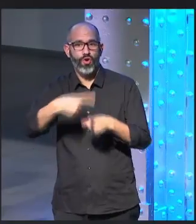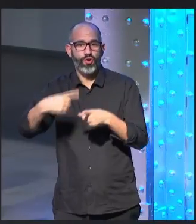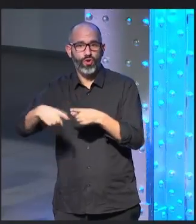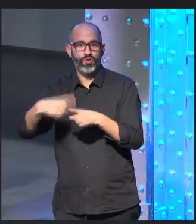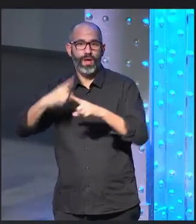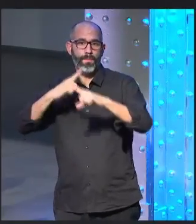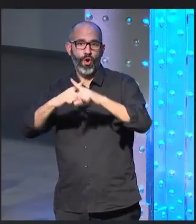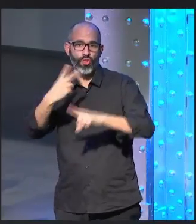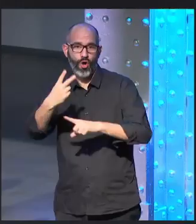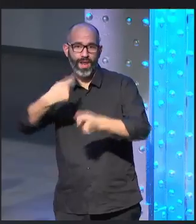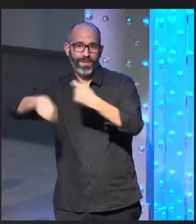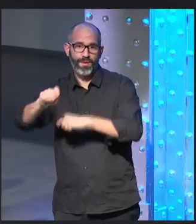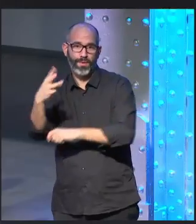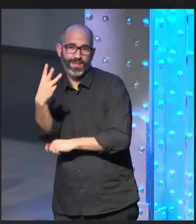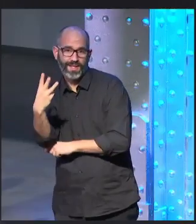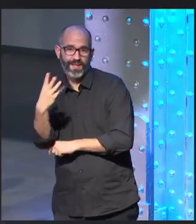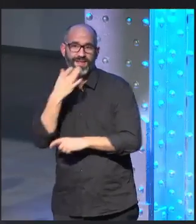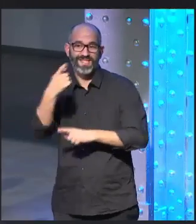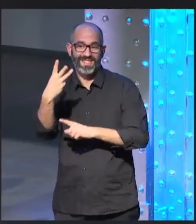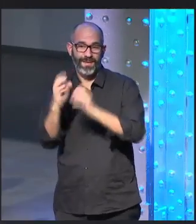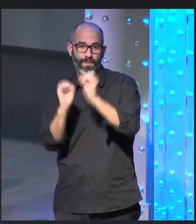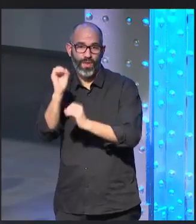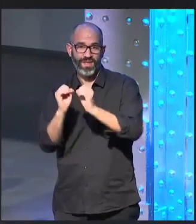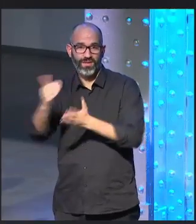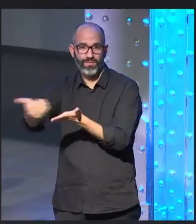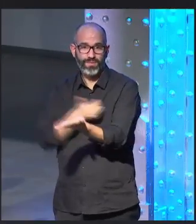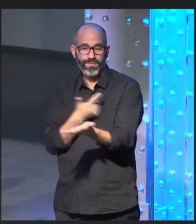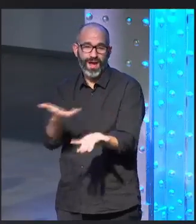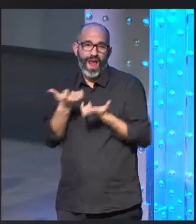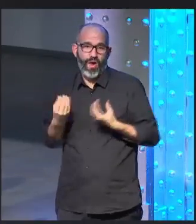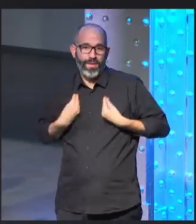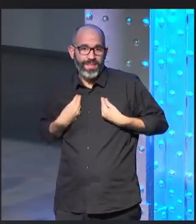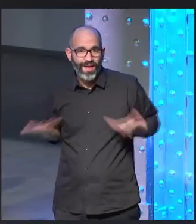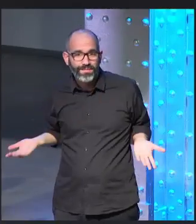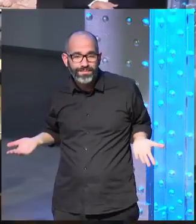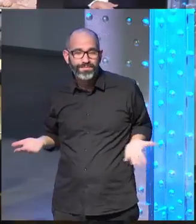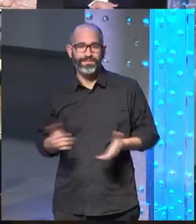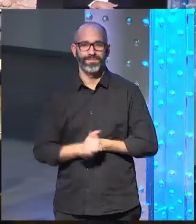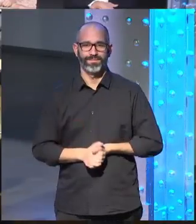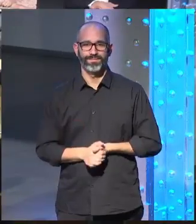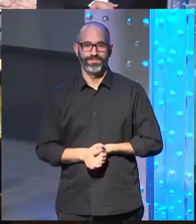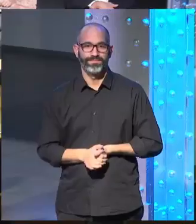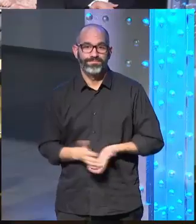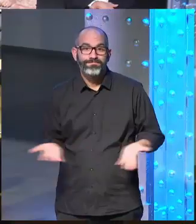cosas por dos y las he vendido por tres. Y con ese 3% me he ido ganando la vida. ¿No?